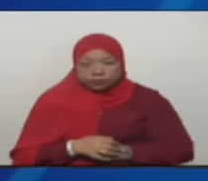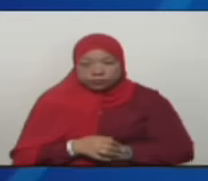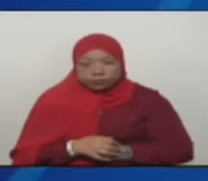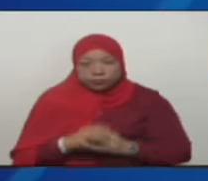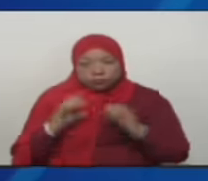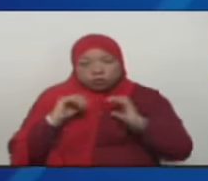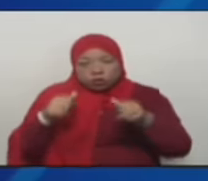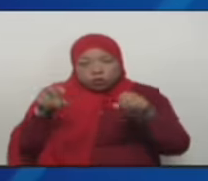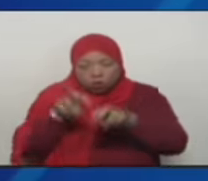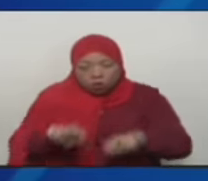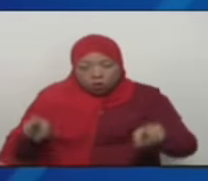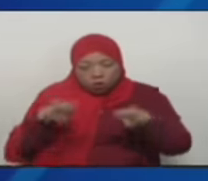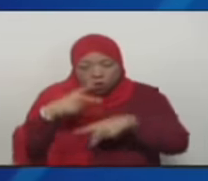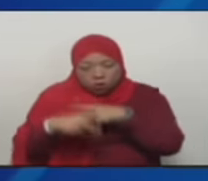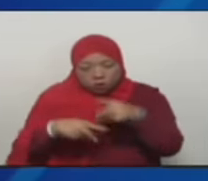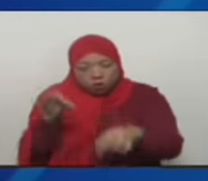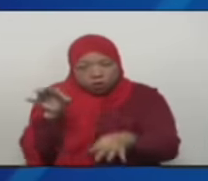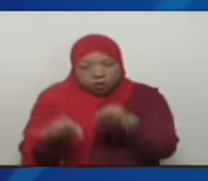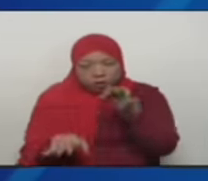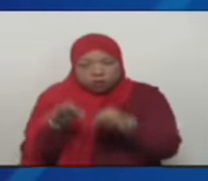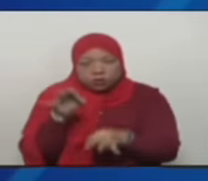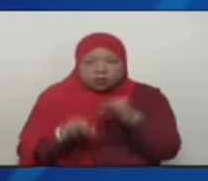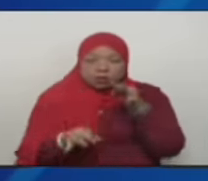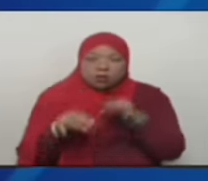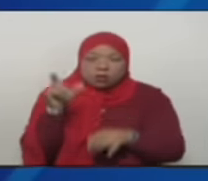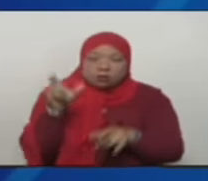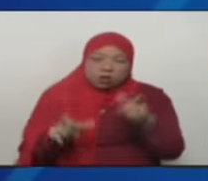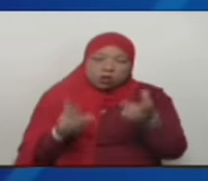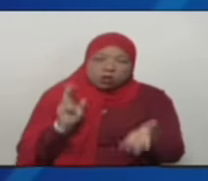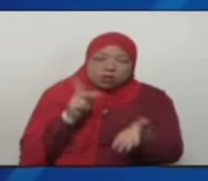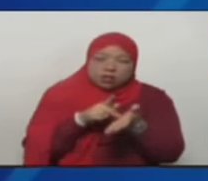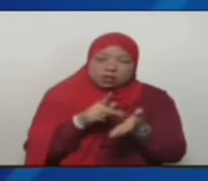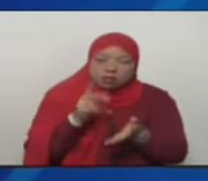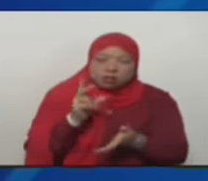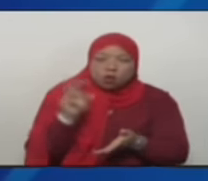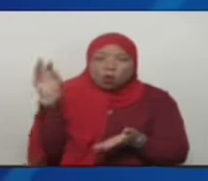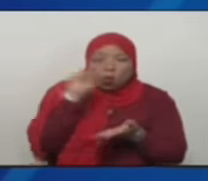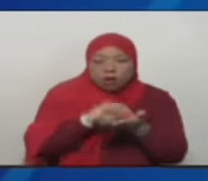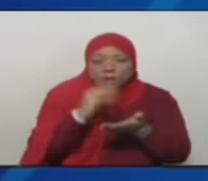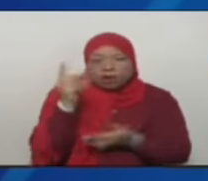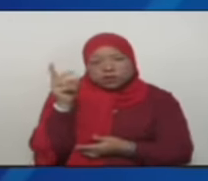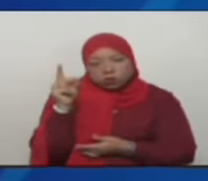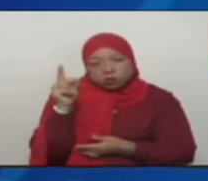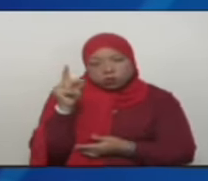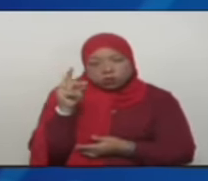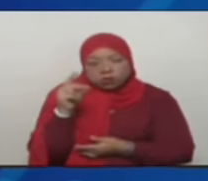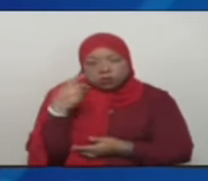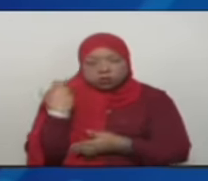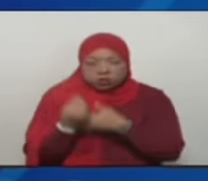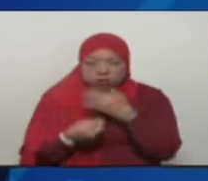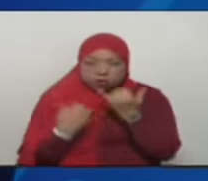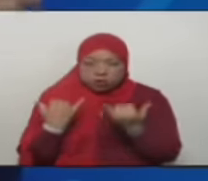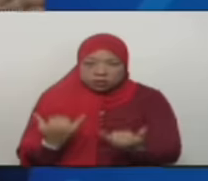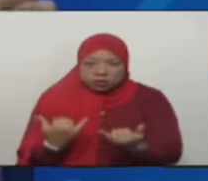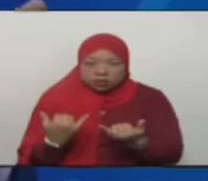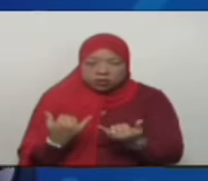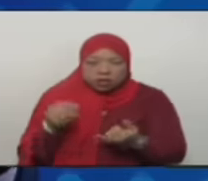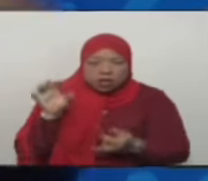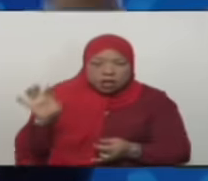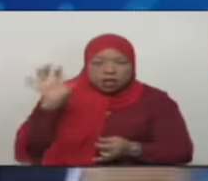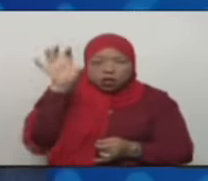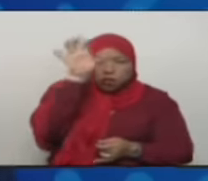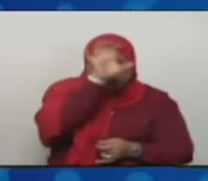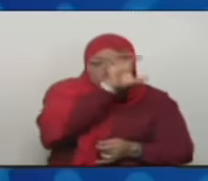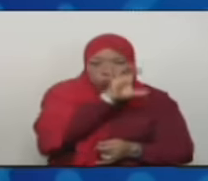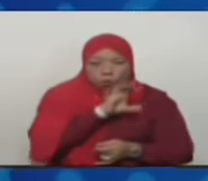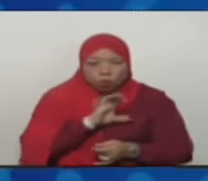Inicia sus acciones judiciales para que esa persona vaya a la cita. Eso pasa aquí, en la Conchinchina